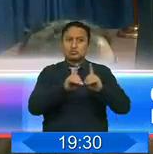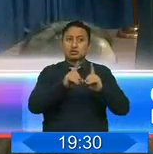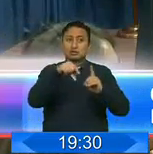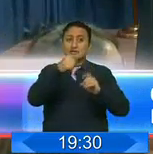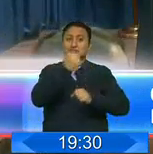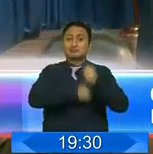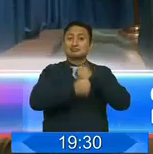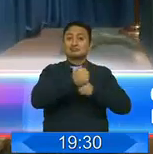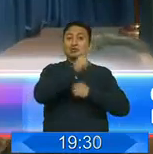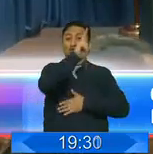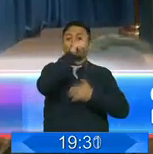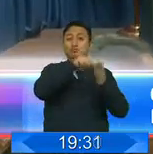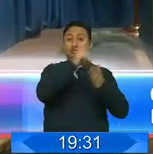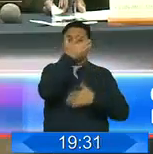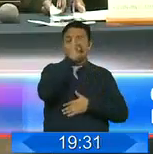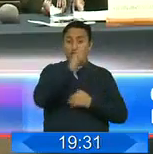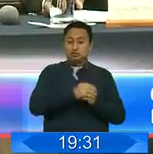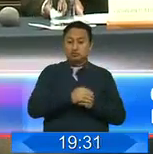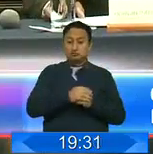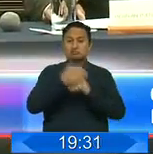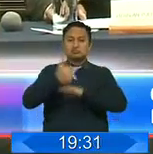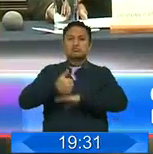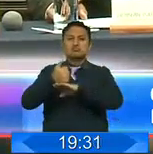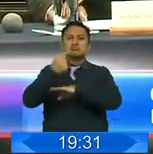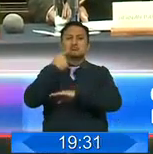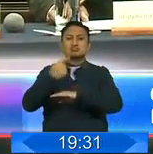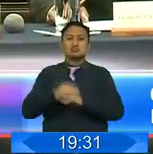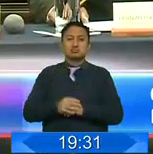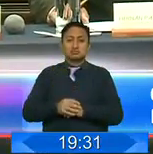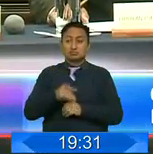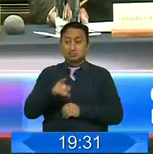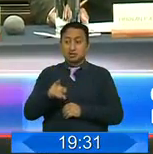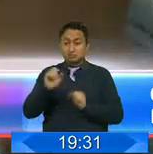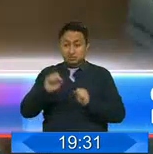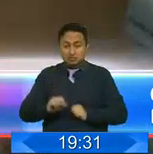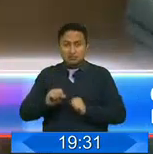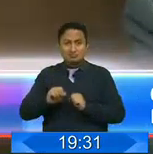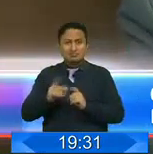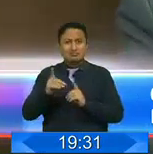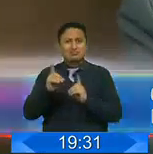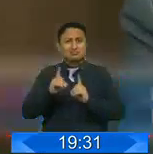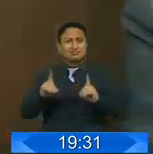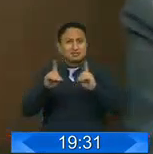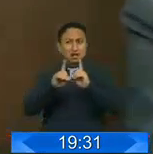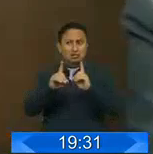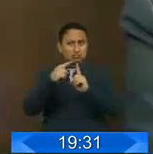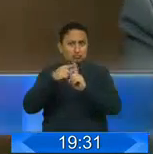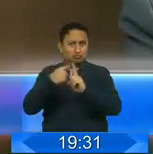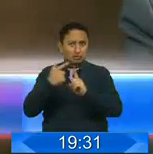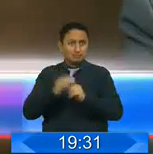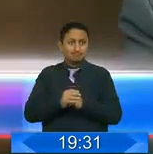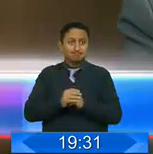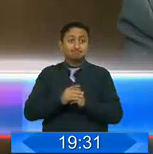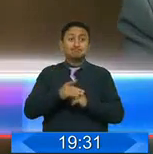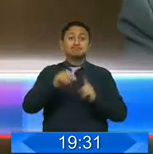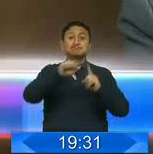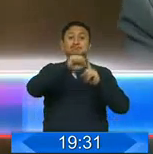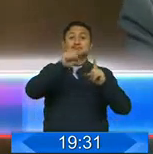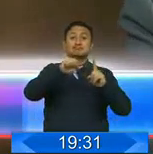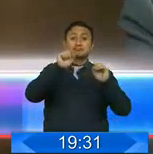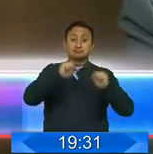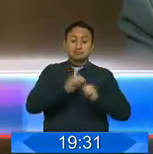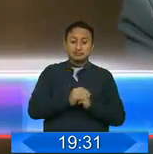registrada en 2018, las autoridades de esta entidad dicen que esto es algo positivo. La madurez del sistema va permitiendo que la ciudadanía